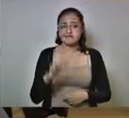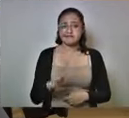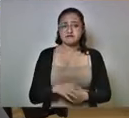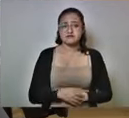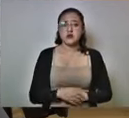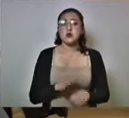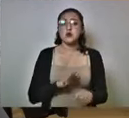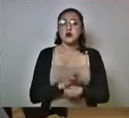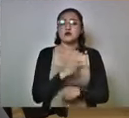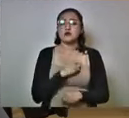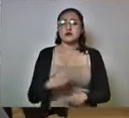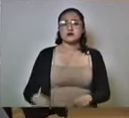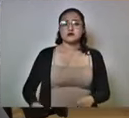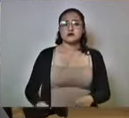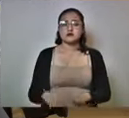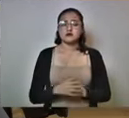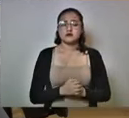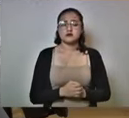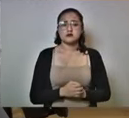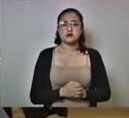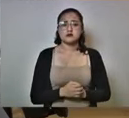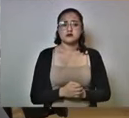qué municipios?